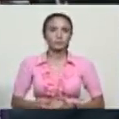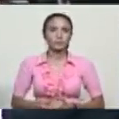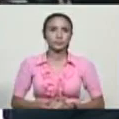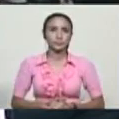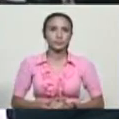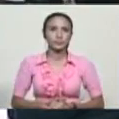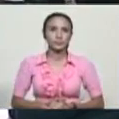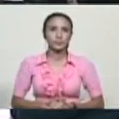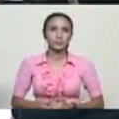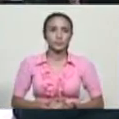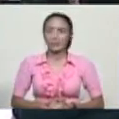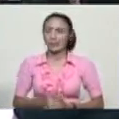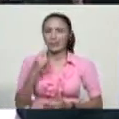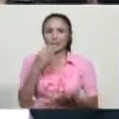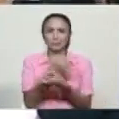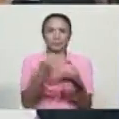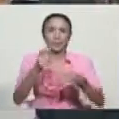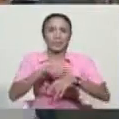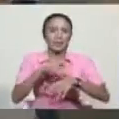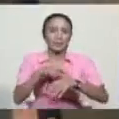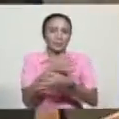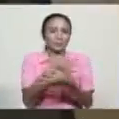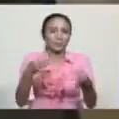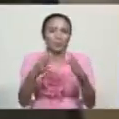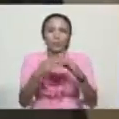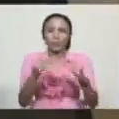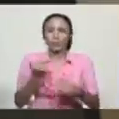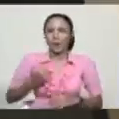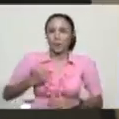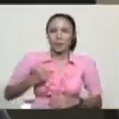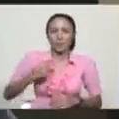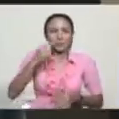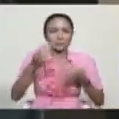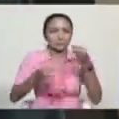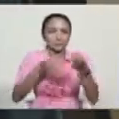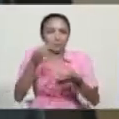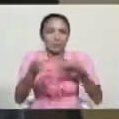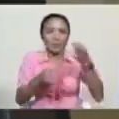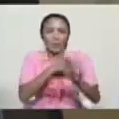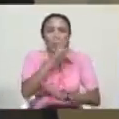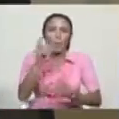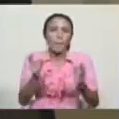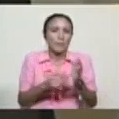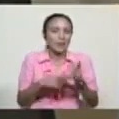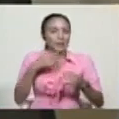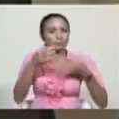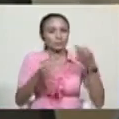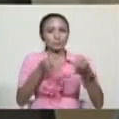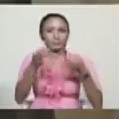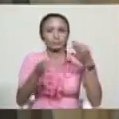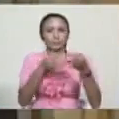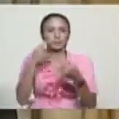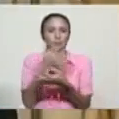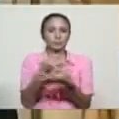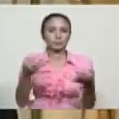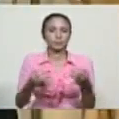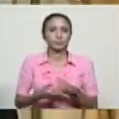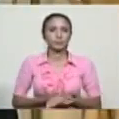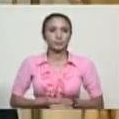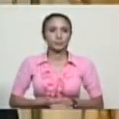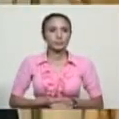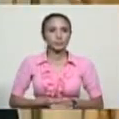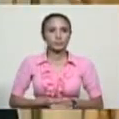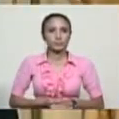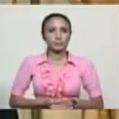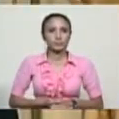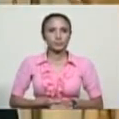sin ningún desperdicio, como diría Walter Martínez. Y al profesor,